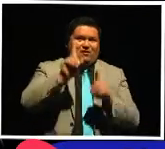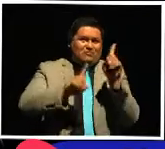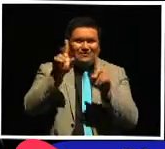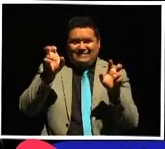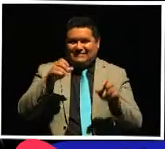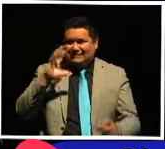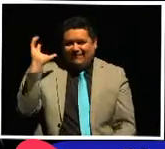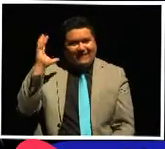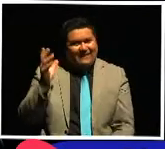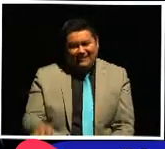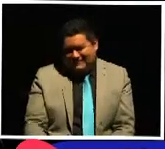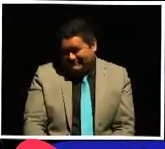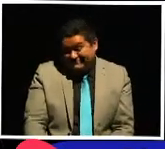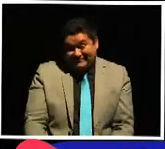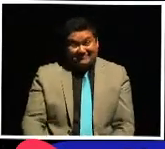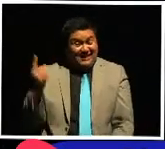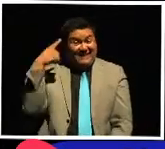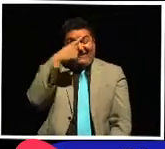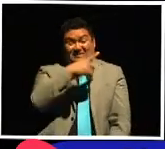bien. So, es complicado.